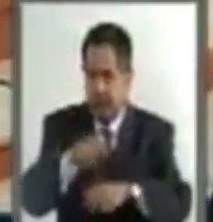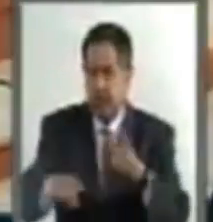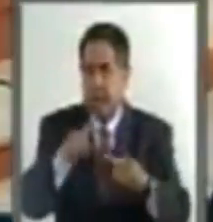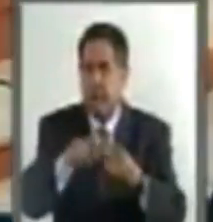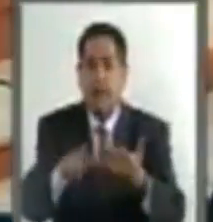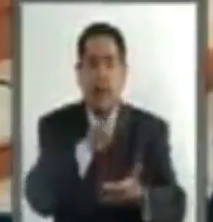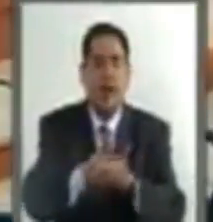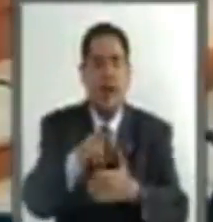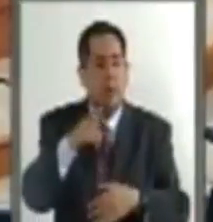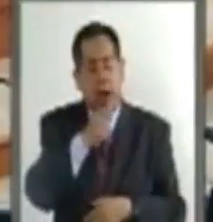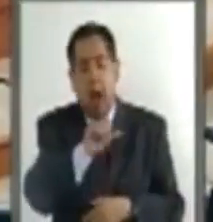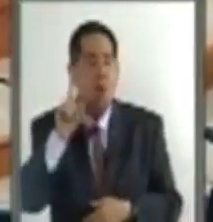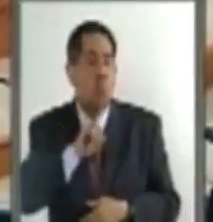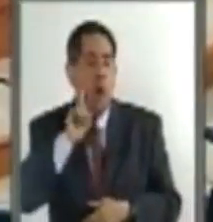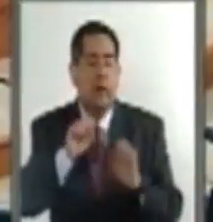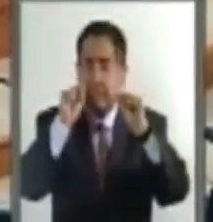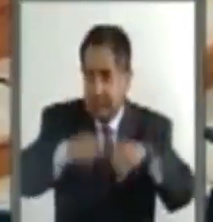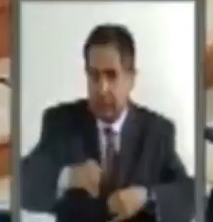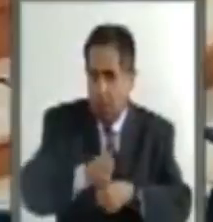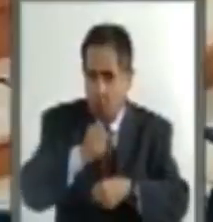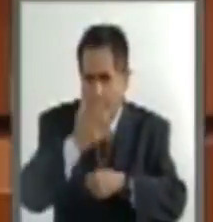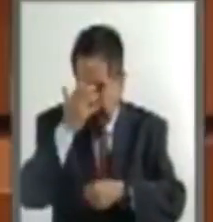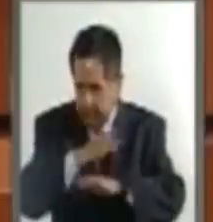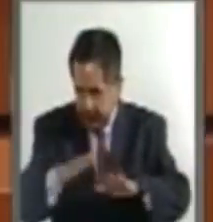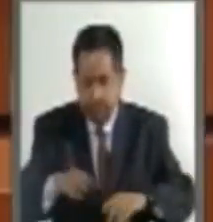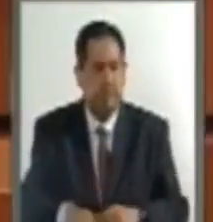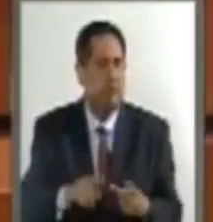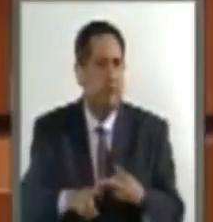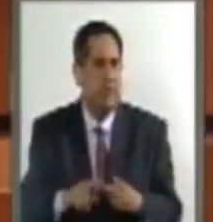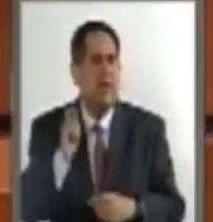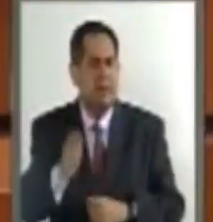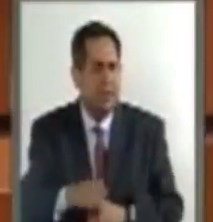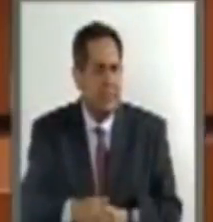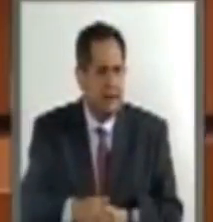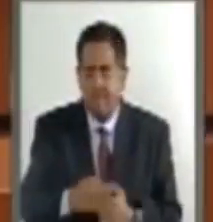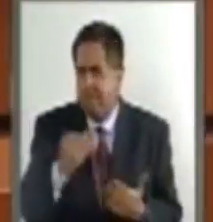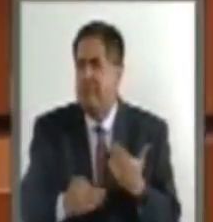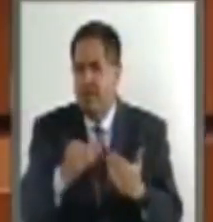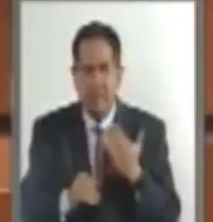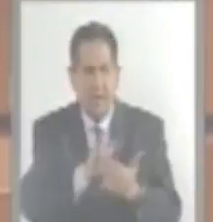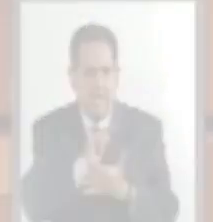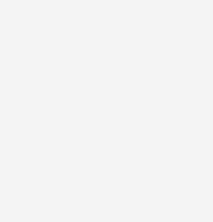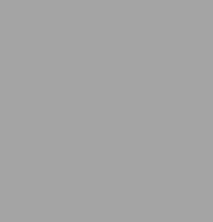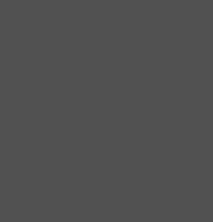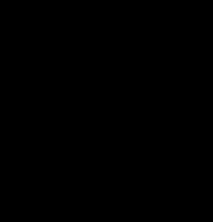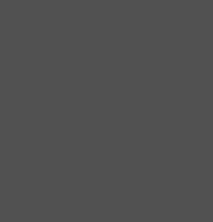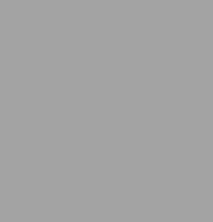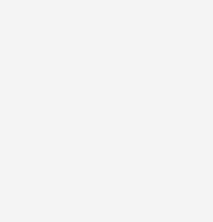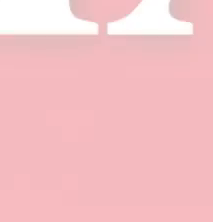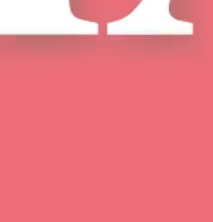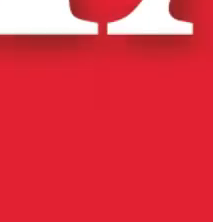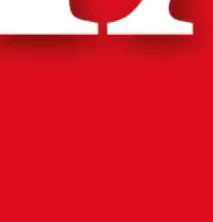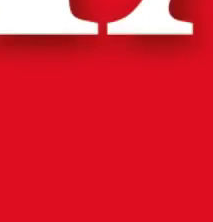penal, de salubridad general, del derecho al agua, de inmigración, de monumentos históricos y de seguridad pública, entre otros.